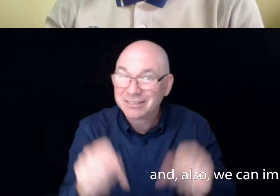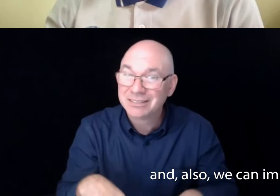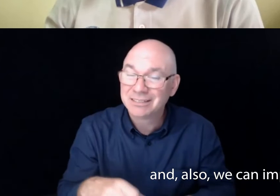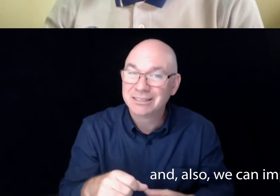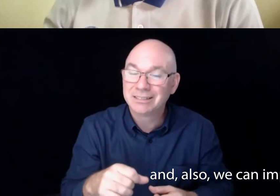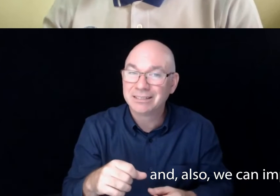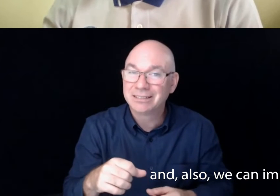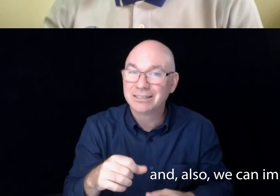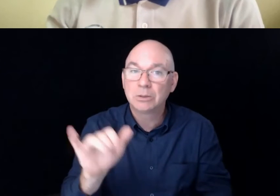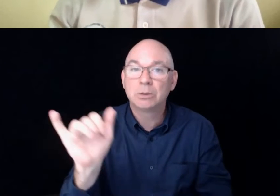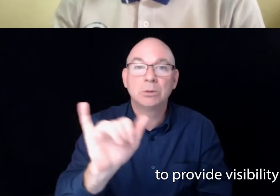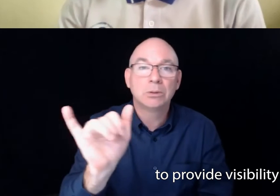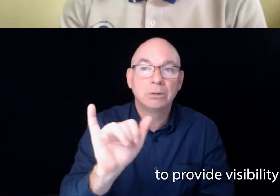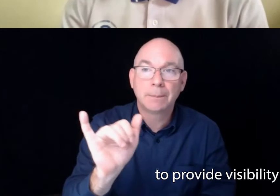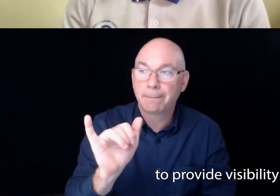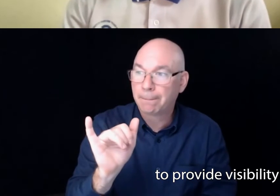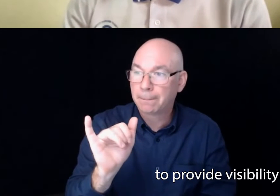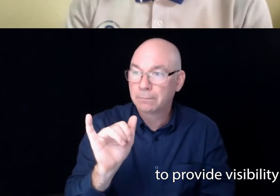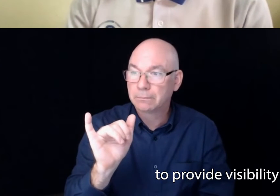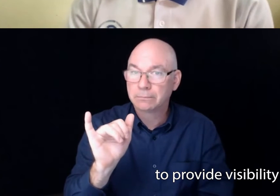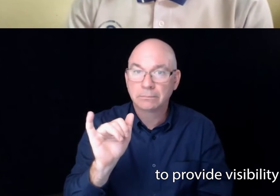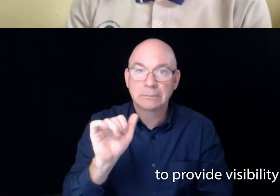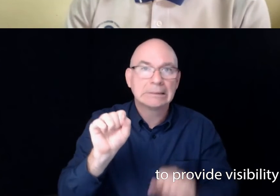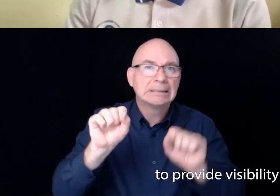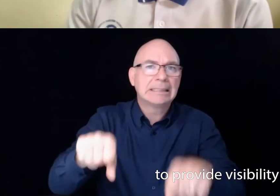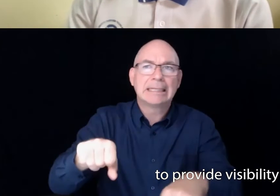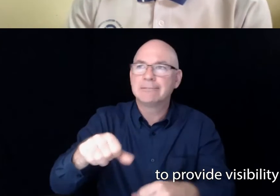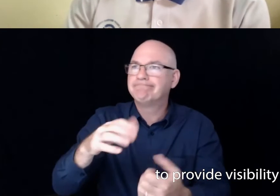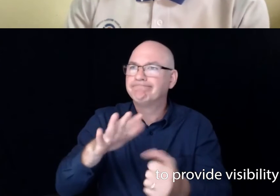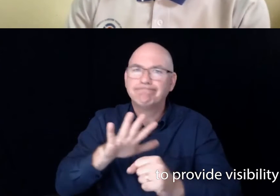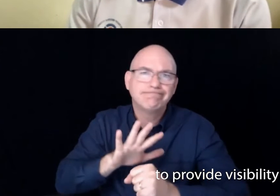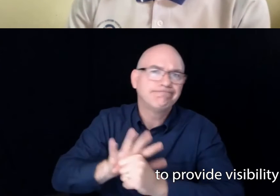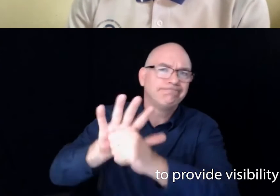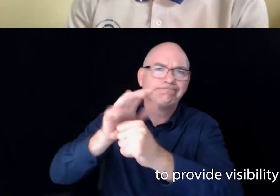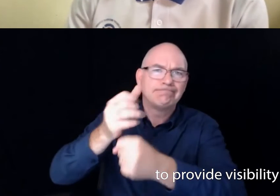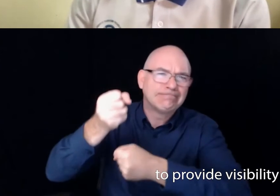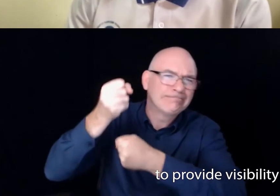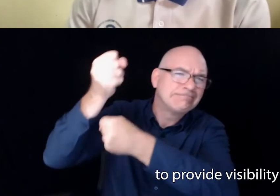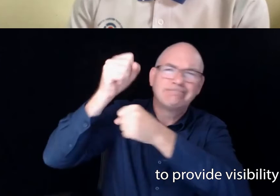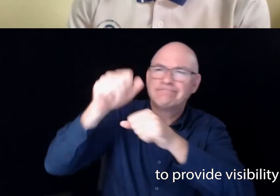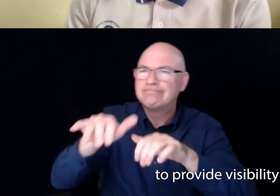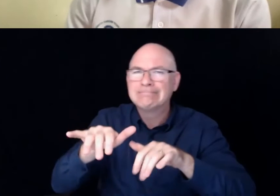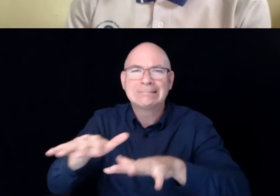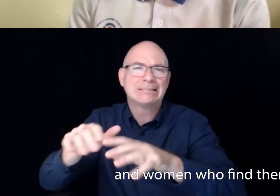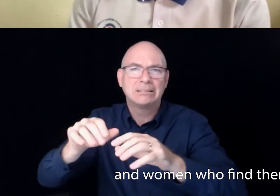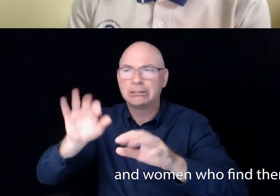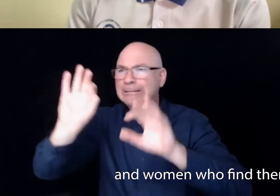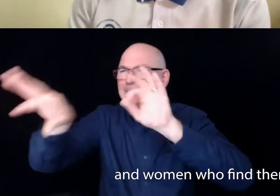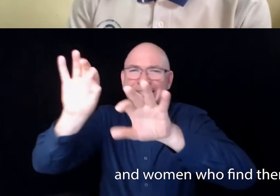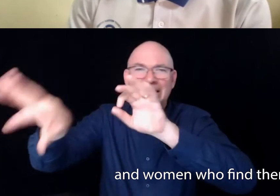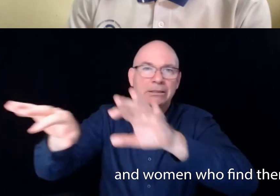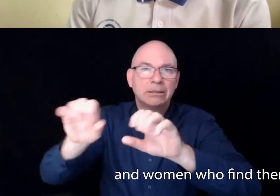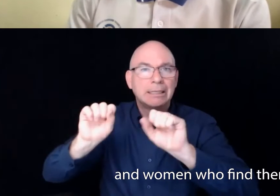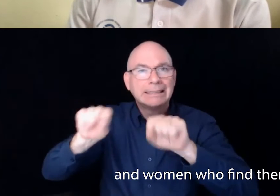implementar diferentes campañas para dar a conocer los diferentes derechos de los jóvenes, de